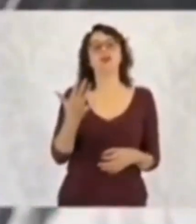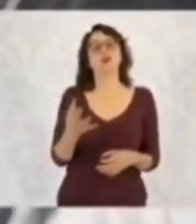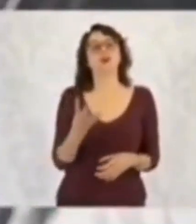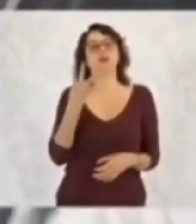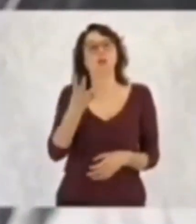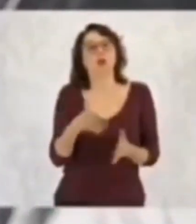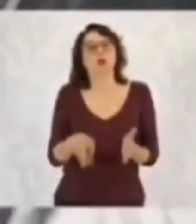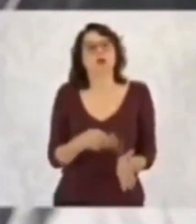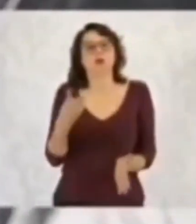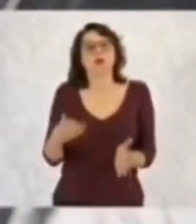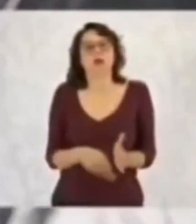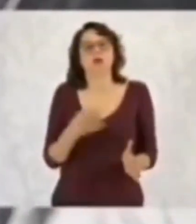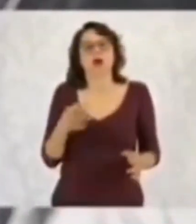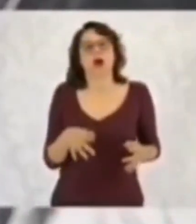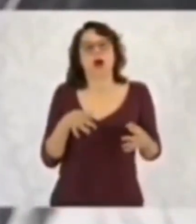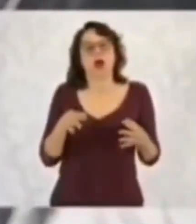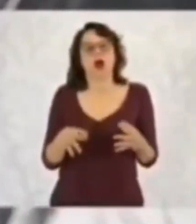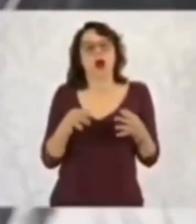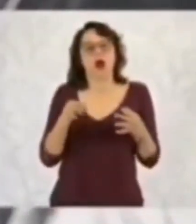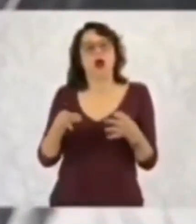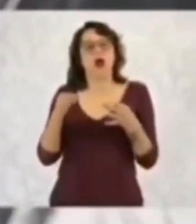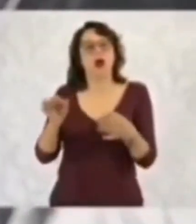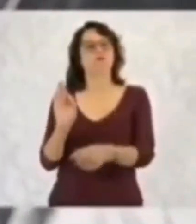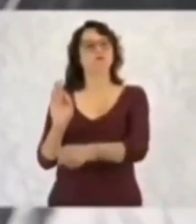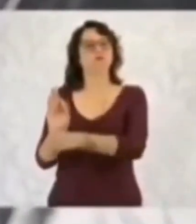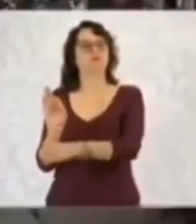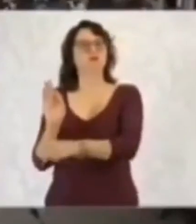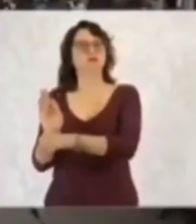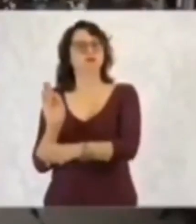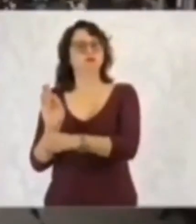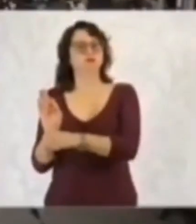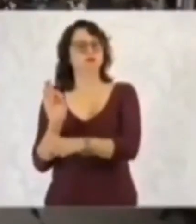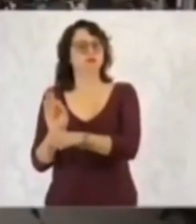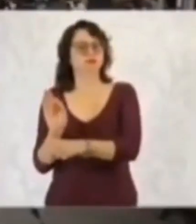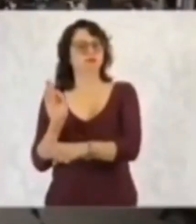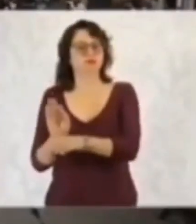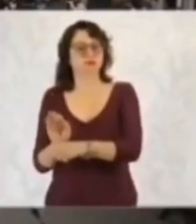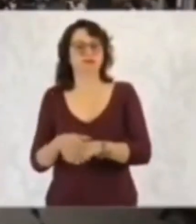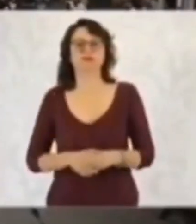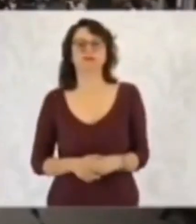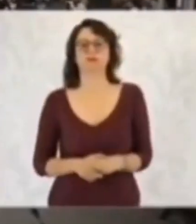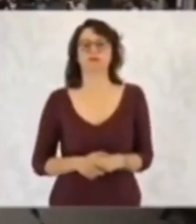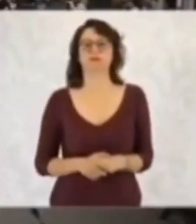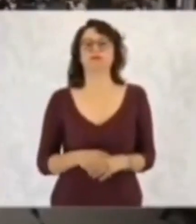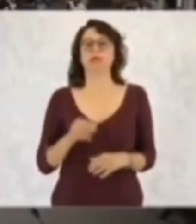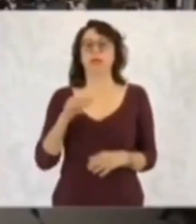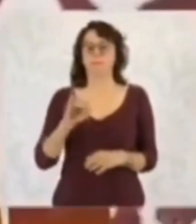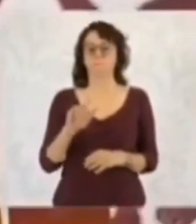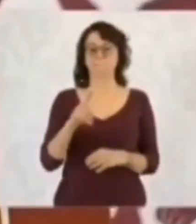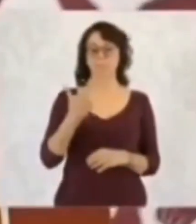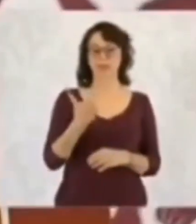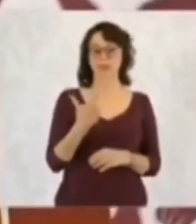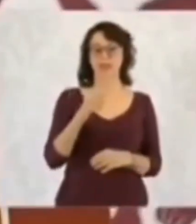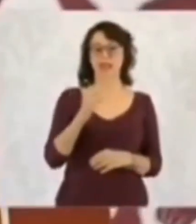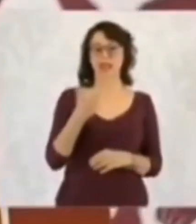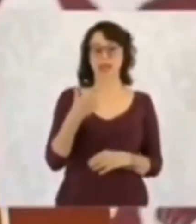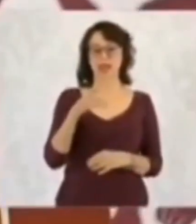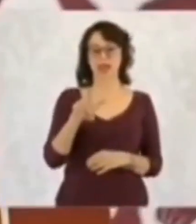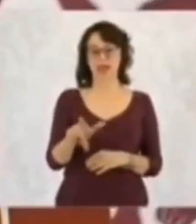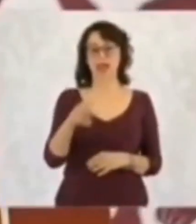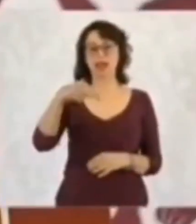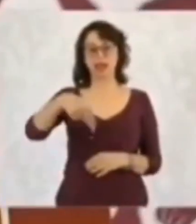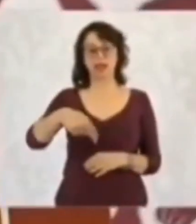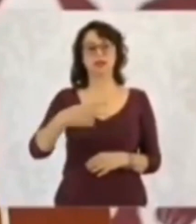por diferentes jueces, como aquí lo informó en su momento el doctor Alejandro Gertz Manero. Con respecto a Miguel Ángel N., era requerido por los